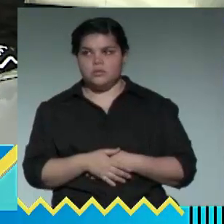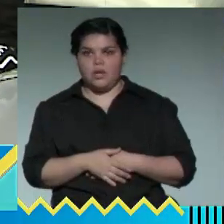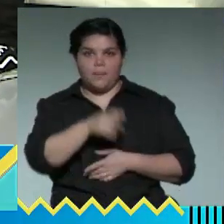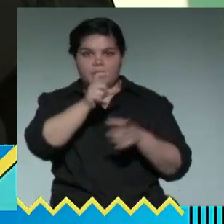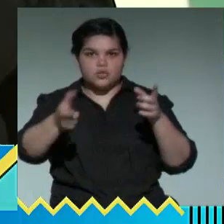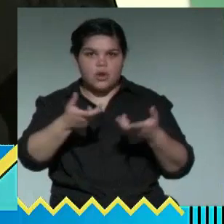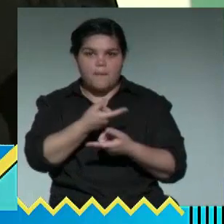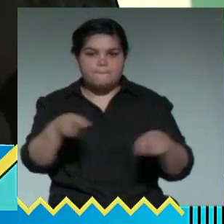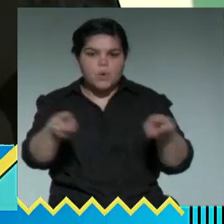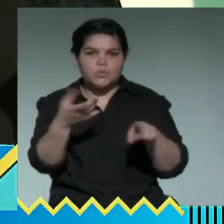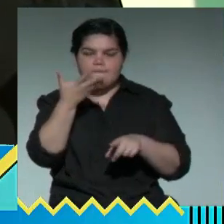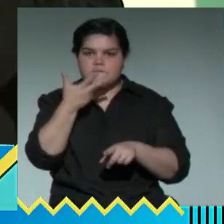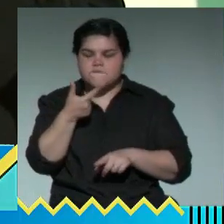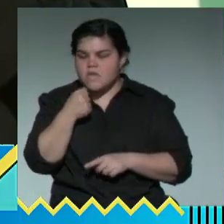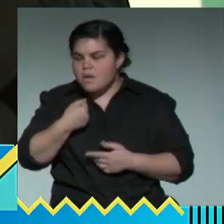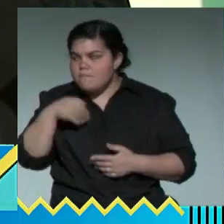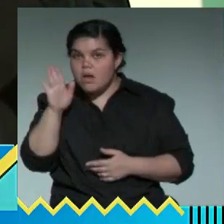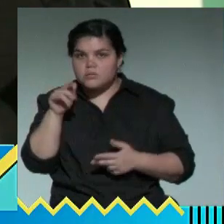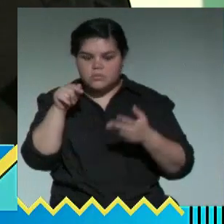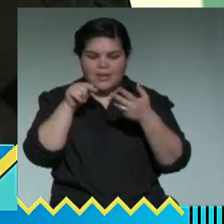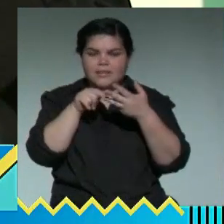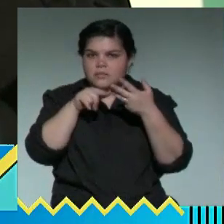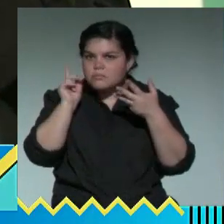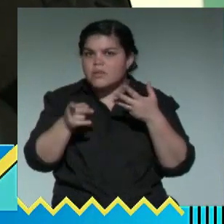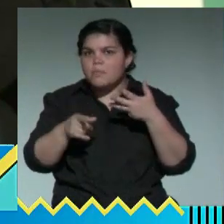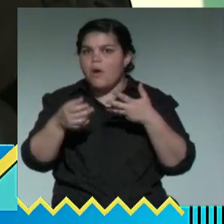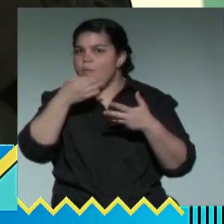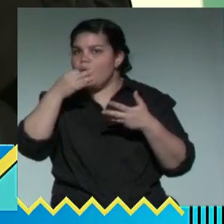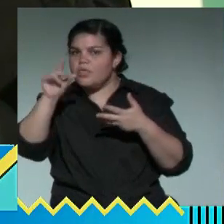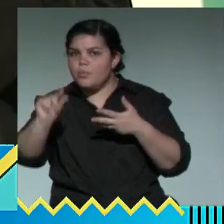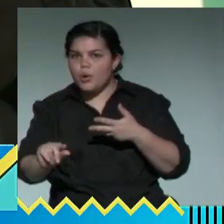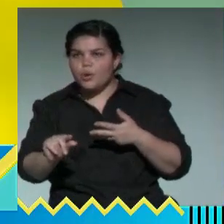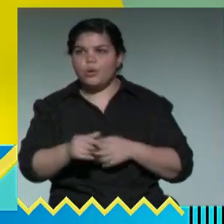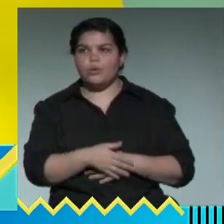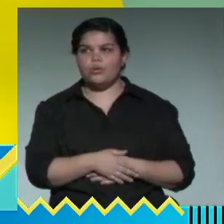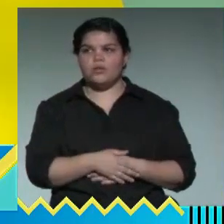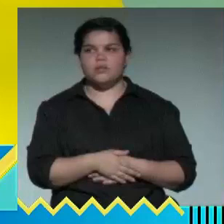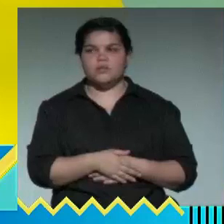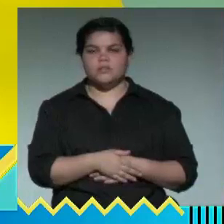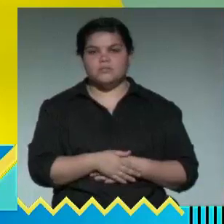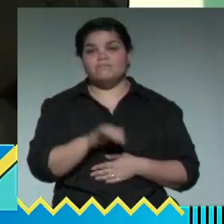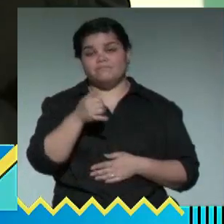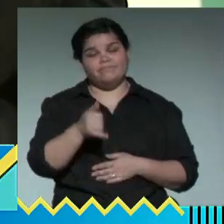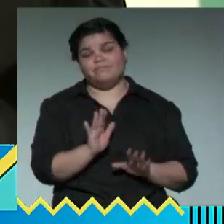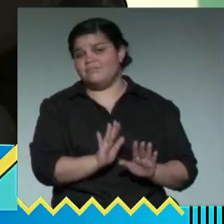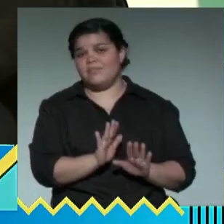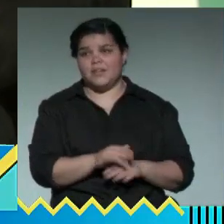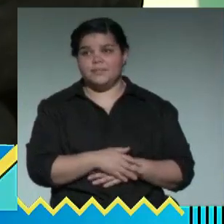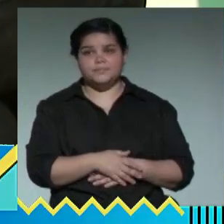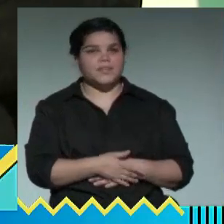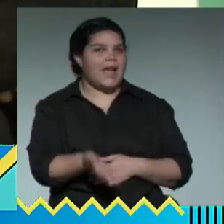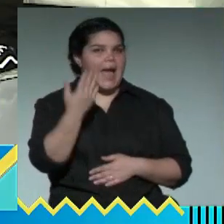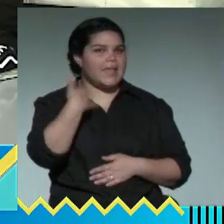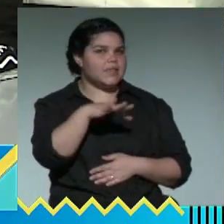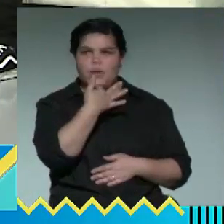o el que más les gusta, claro, y fue el que menos vendió de Soda. Claro, porque rompieron era muy eso. Avanzado, como que, no, era, bueno, era, yo creo era, que la gente época, en ese momento sí. no lo debe haber